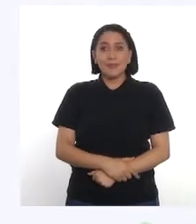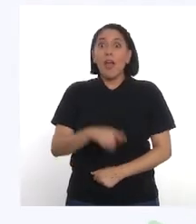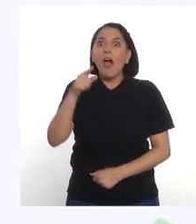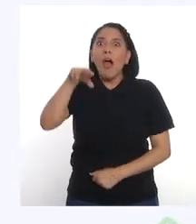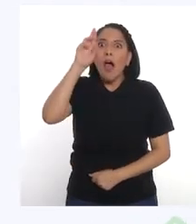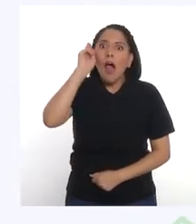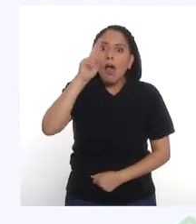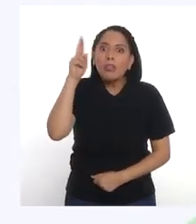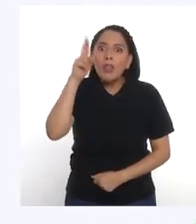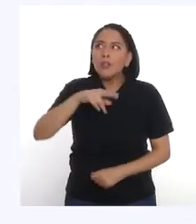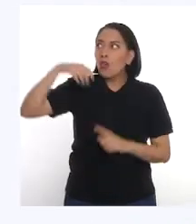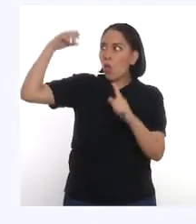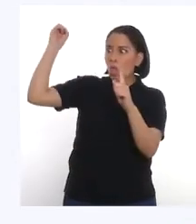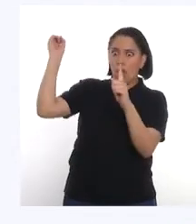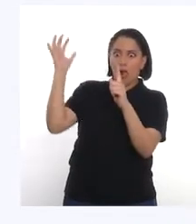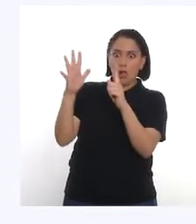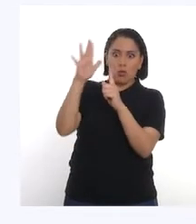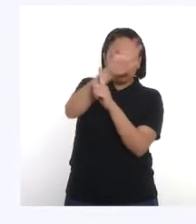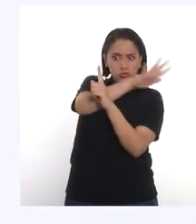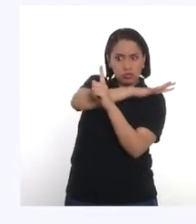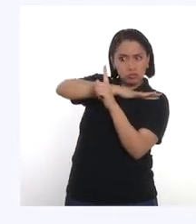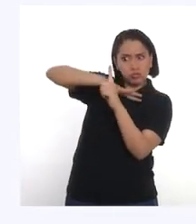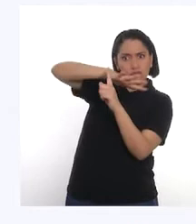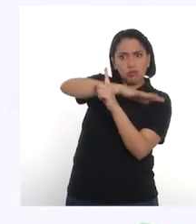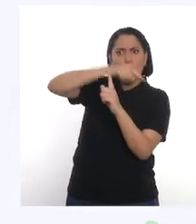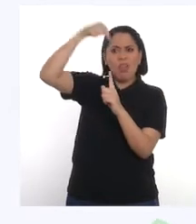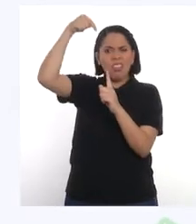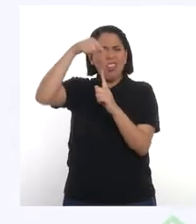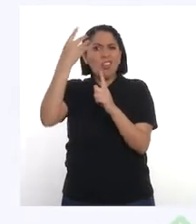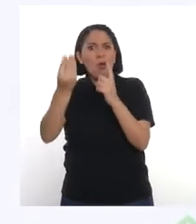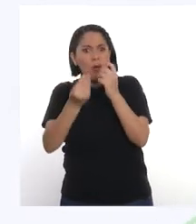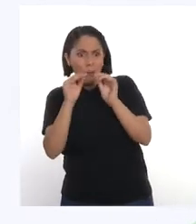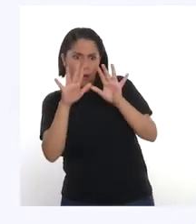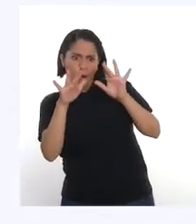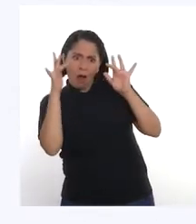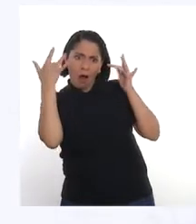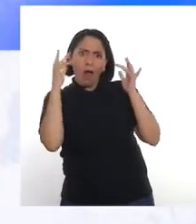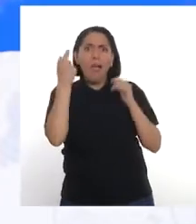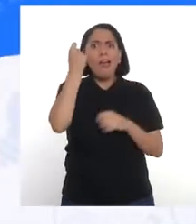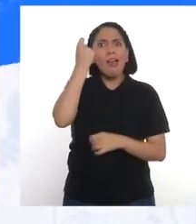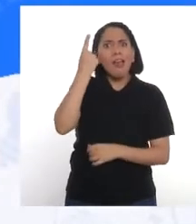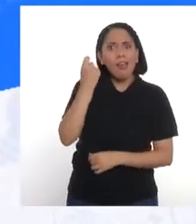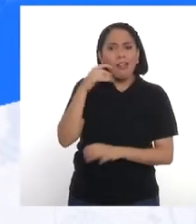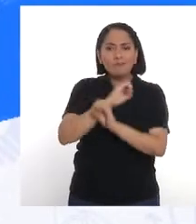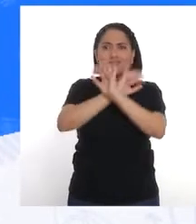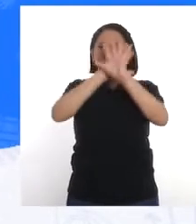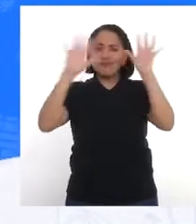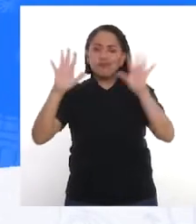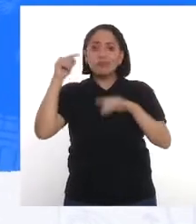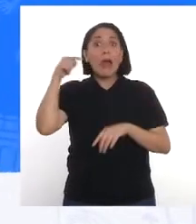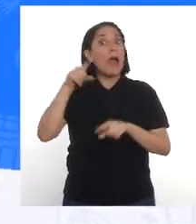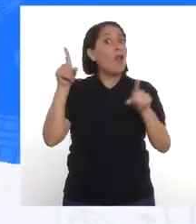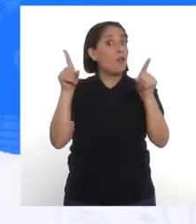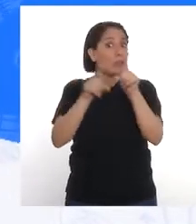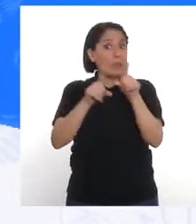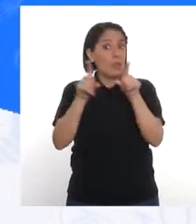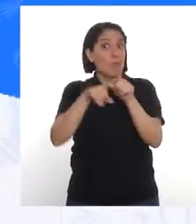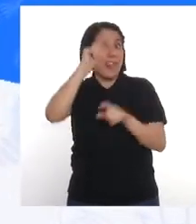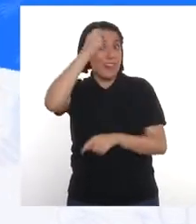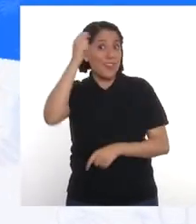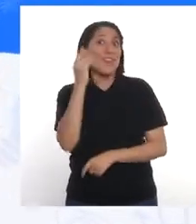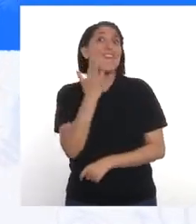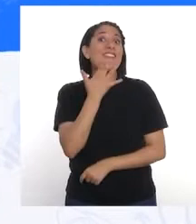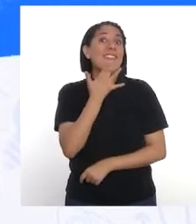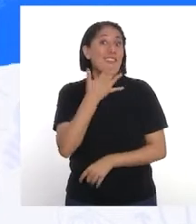Tienes razón. La luz y la sombra permiten que los objetos se definan mejor. Otra cosa que debemos tener en cuenta es la teoría